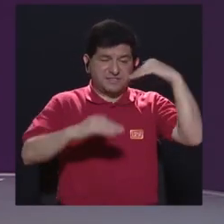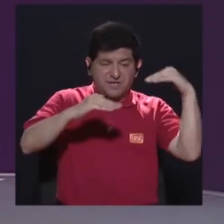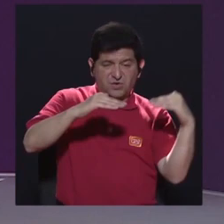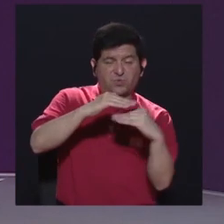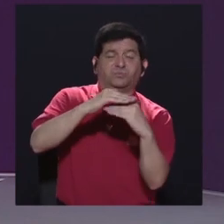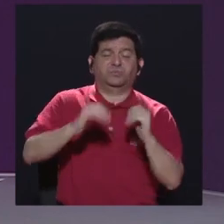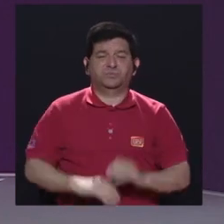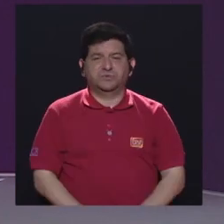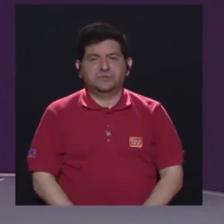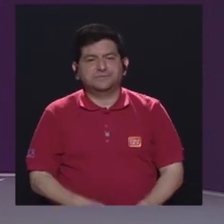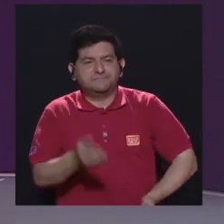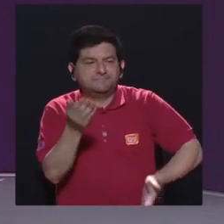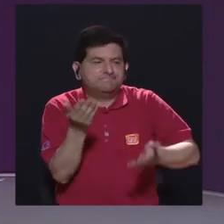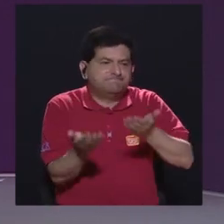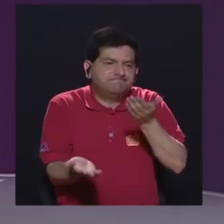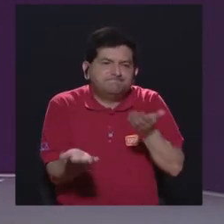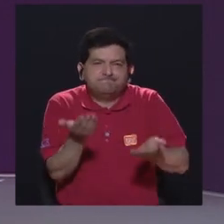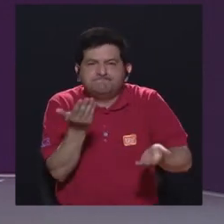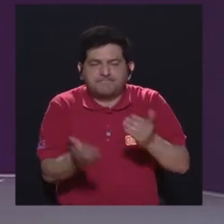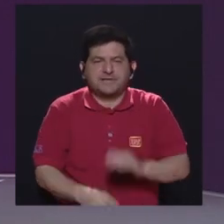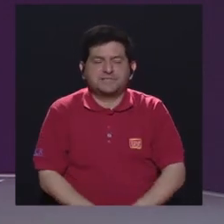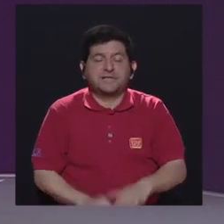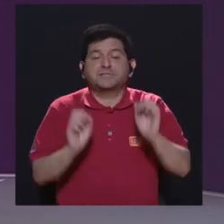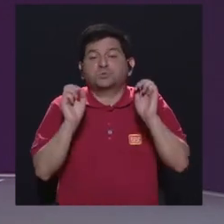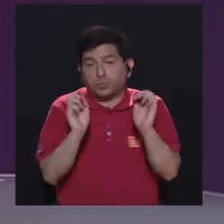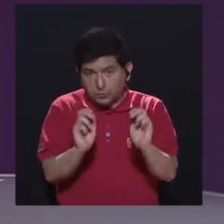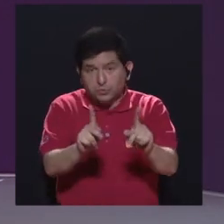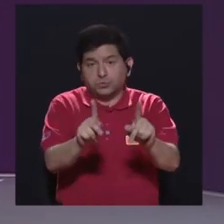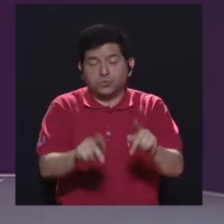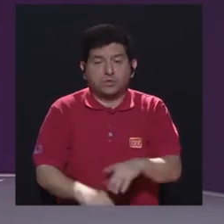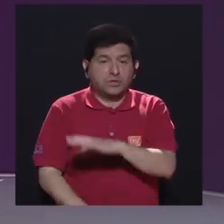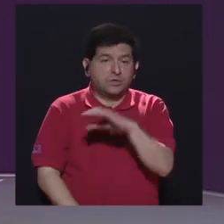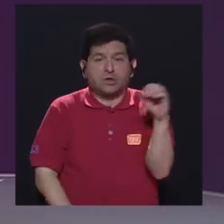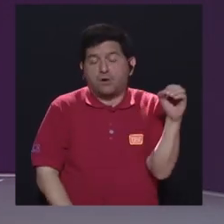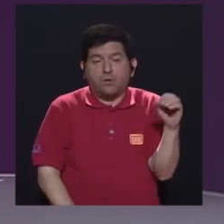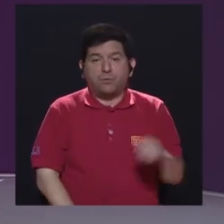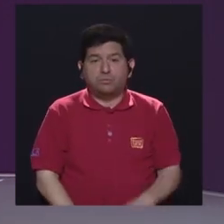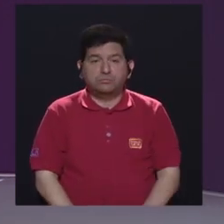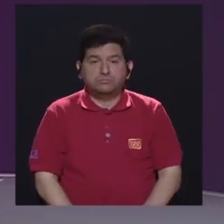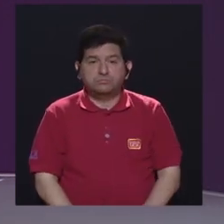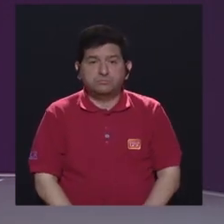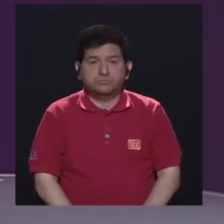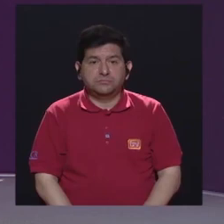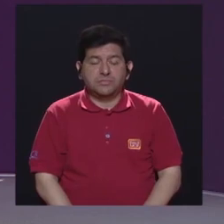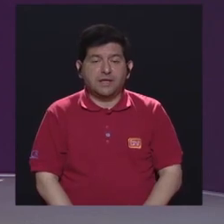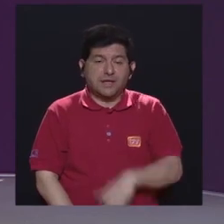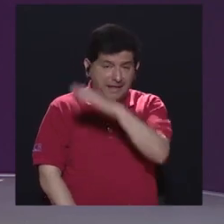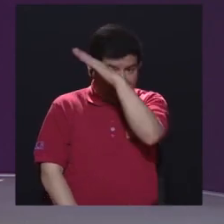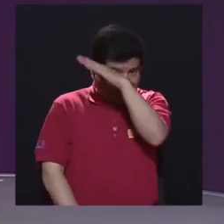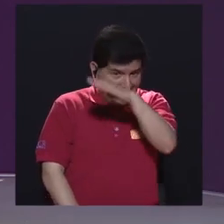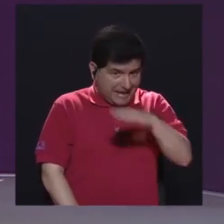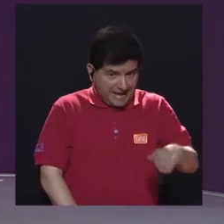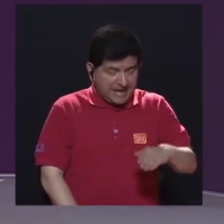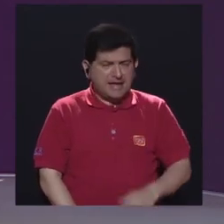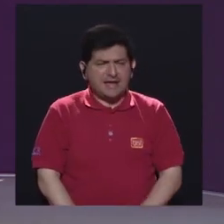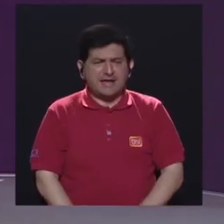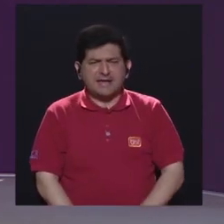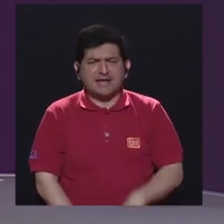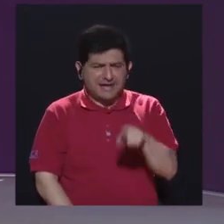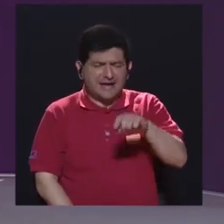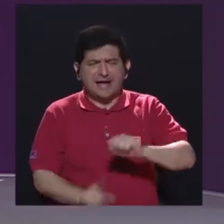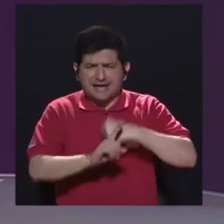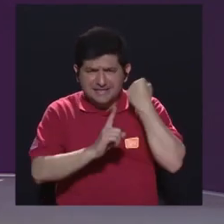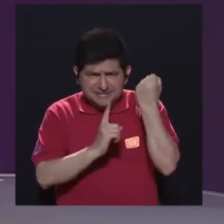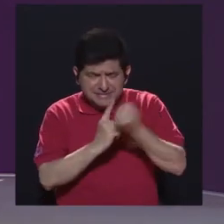una de las posibilidades o una de las de los ejes que revuelca a la